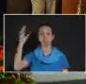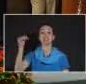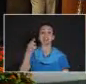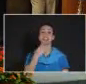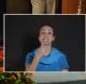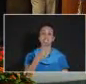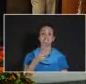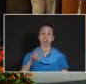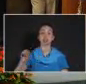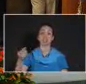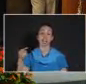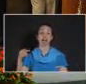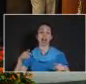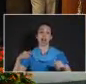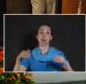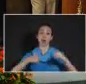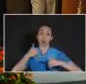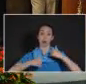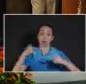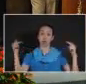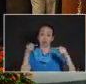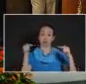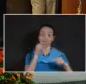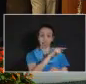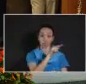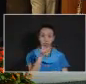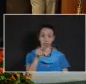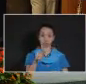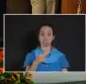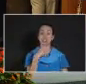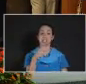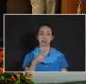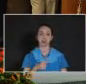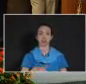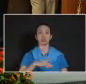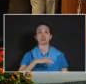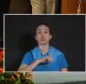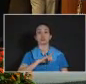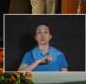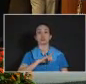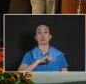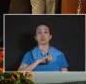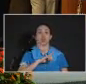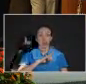empatado? Dicen, no, los mexicanos son buenos. Lo que pasa es que nosotros estamos mejores.